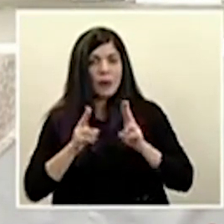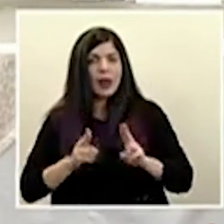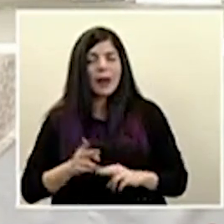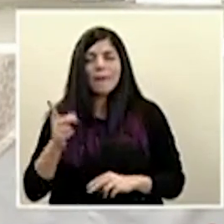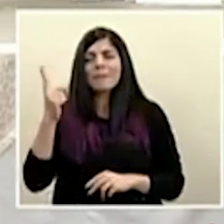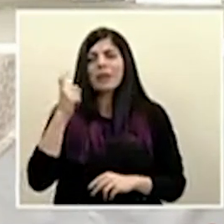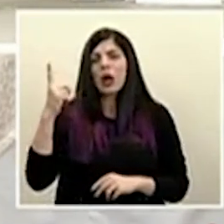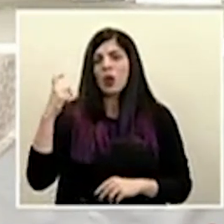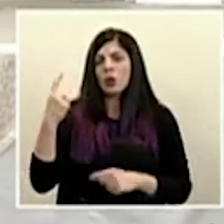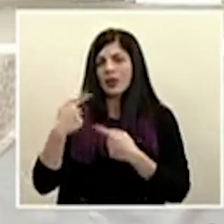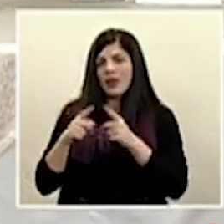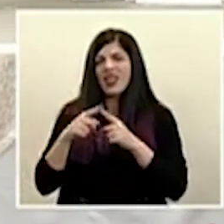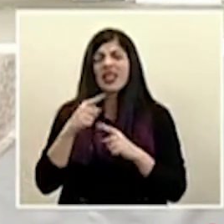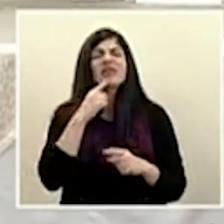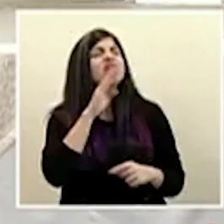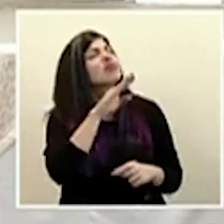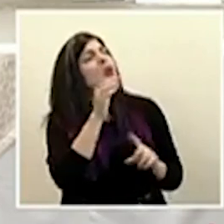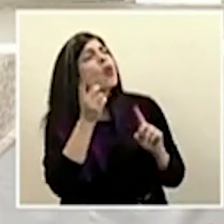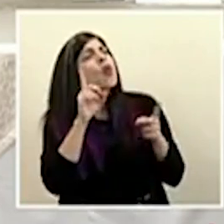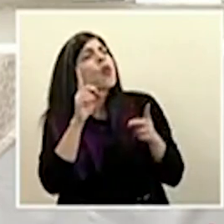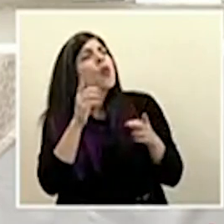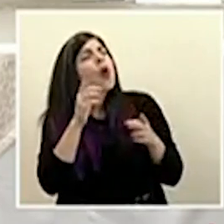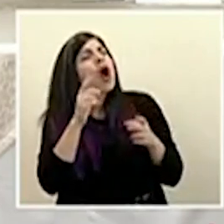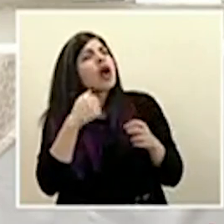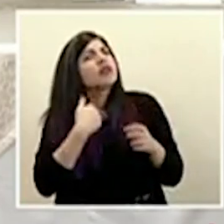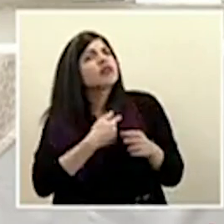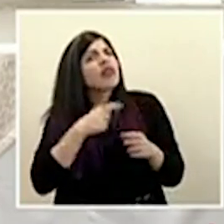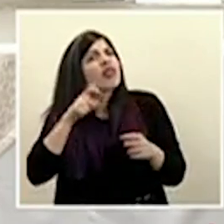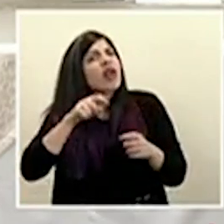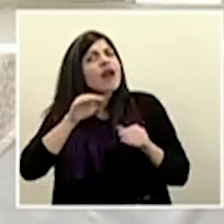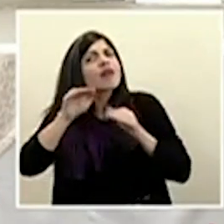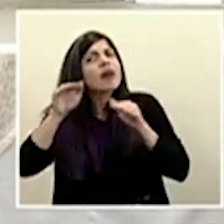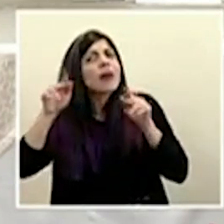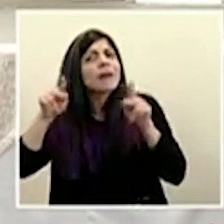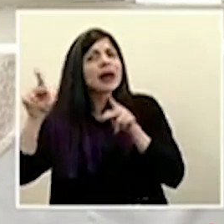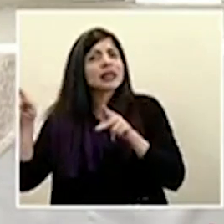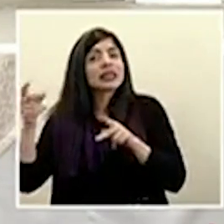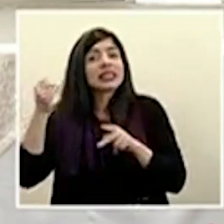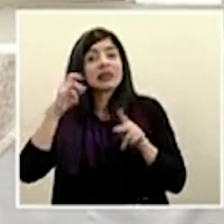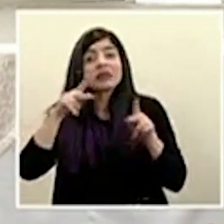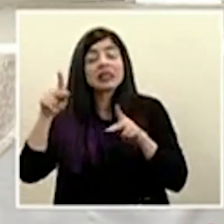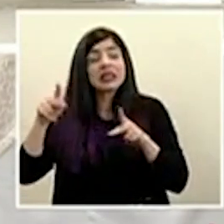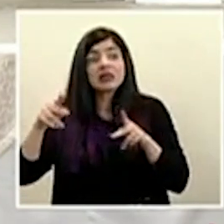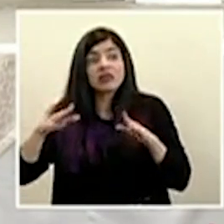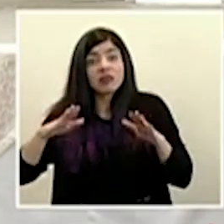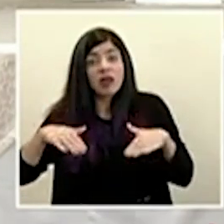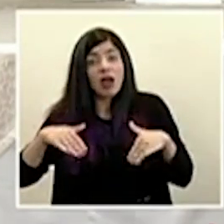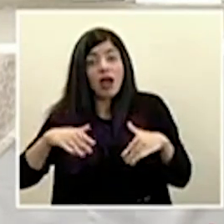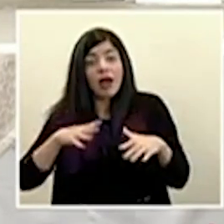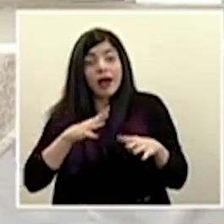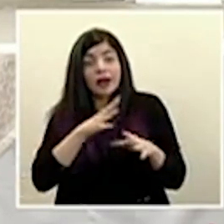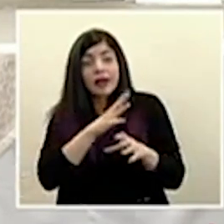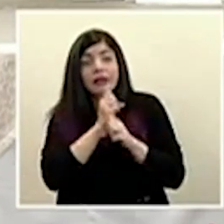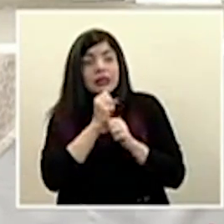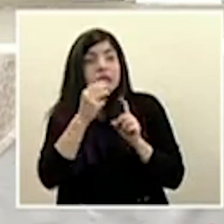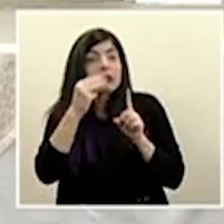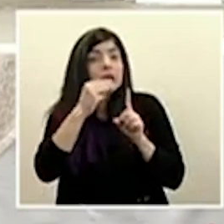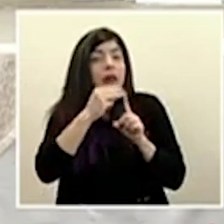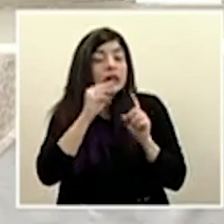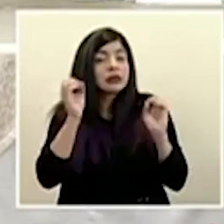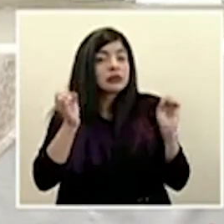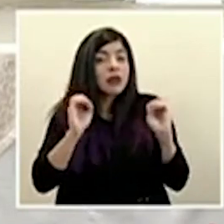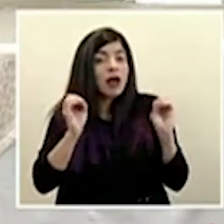consultan varios medios. ¿Cuál es el llamado que debemos hacerle a la población que ni siquiera ha recibido un mensaje